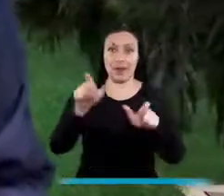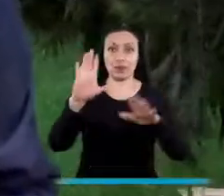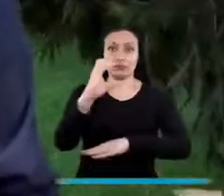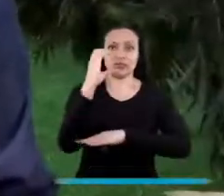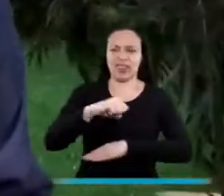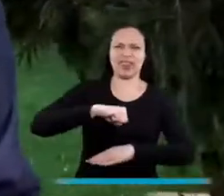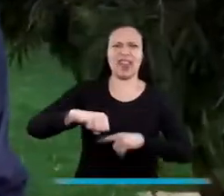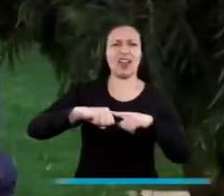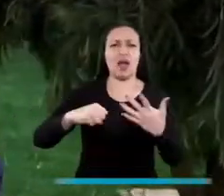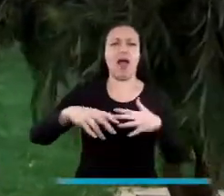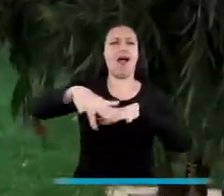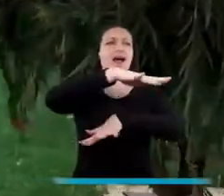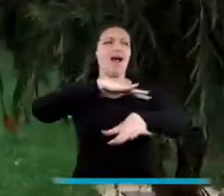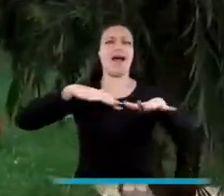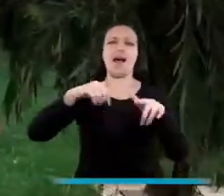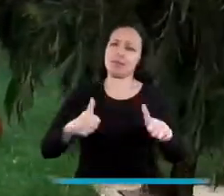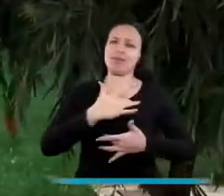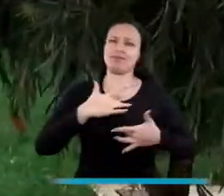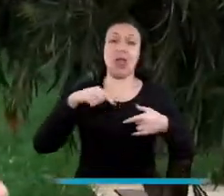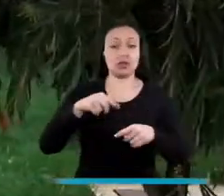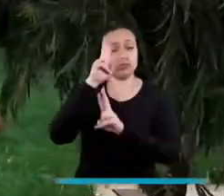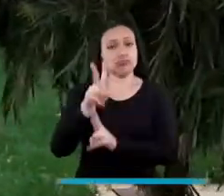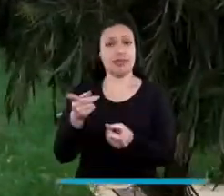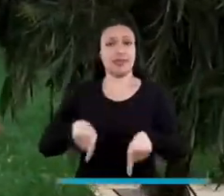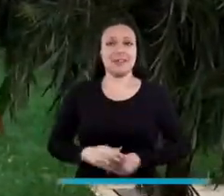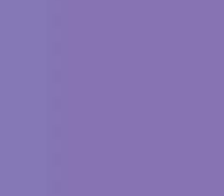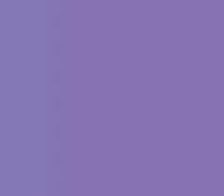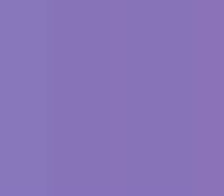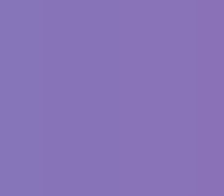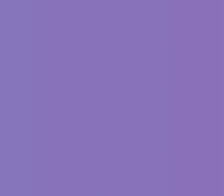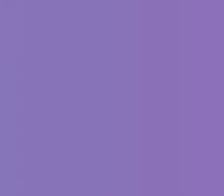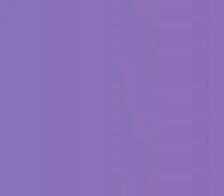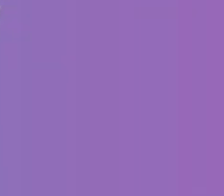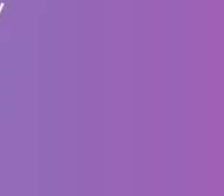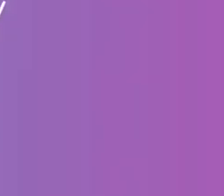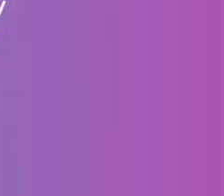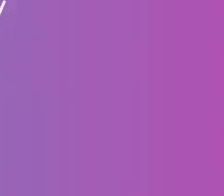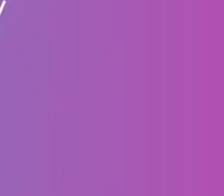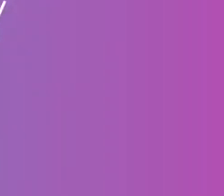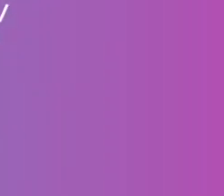Los ciudadanos tenemos derecho a gozar de un ambiente sano y a que éste se respete.